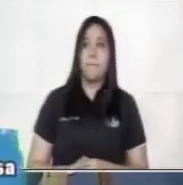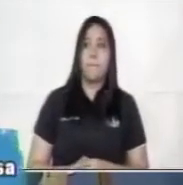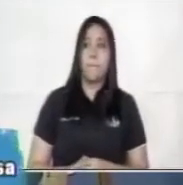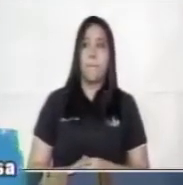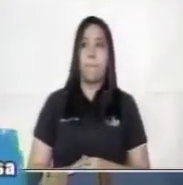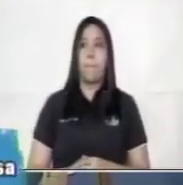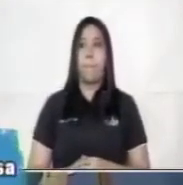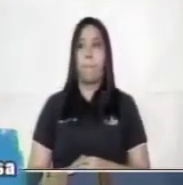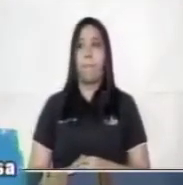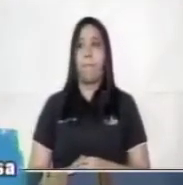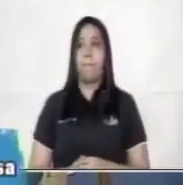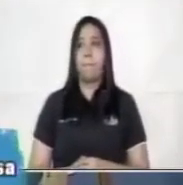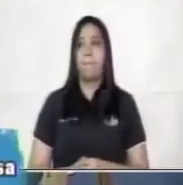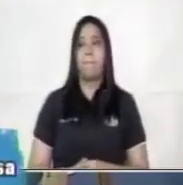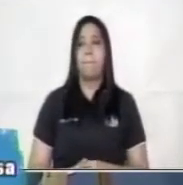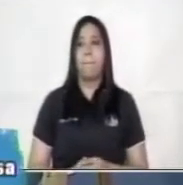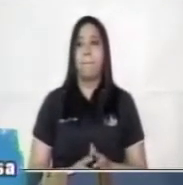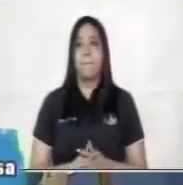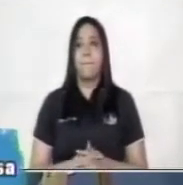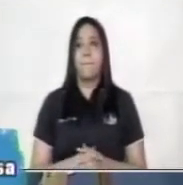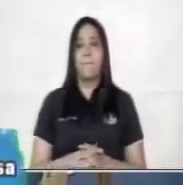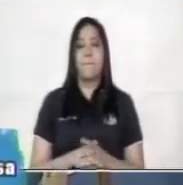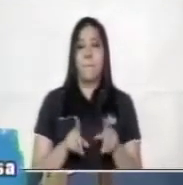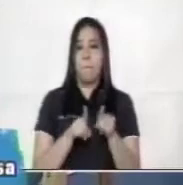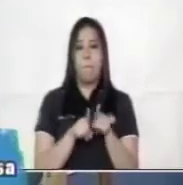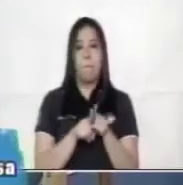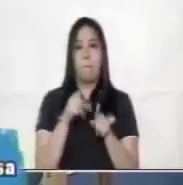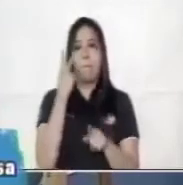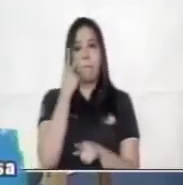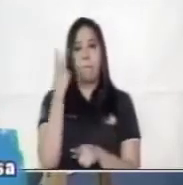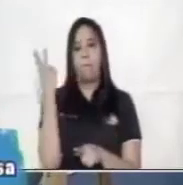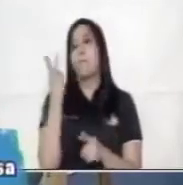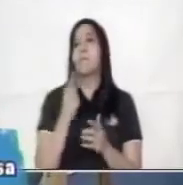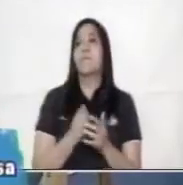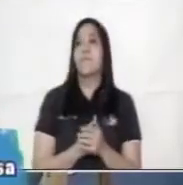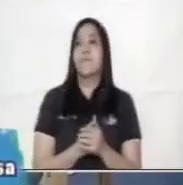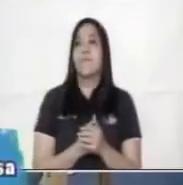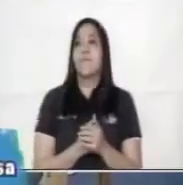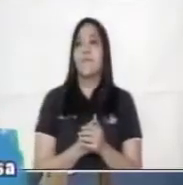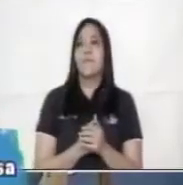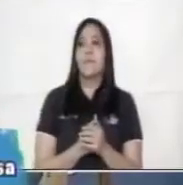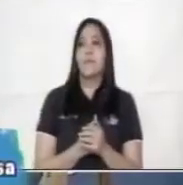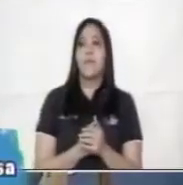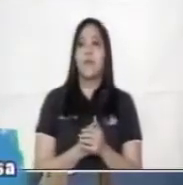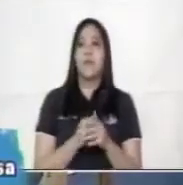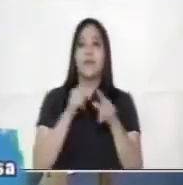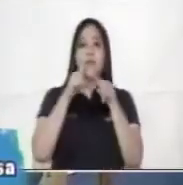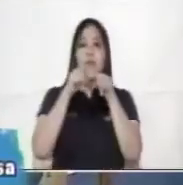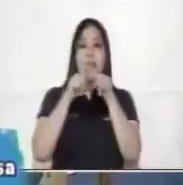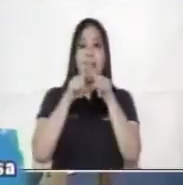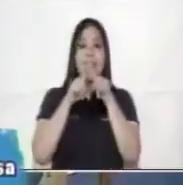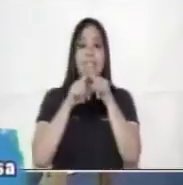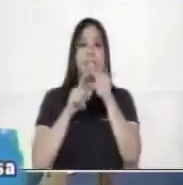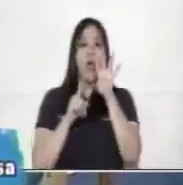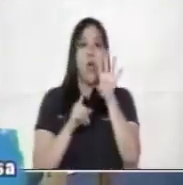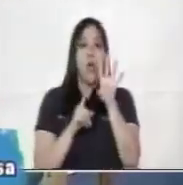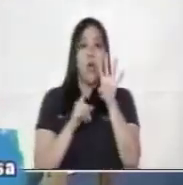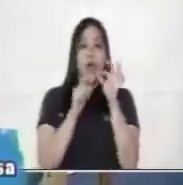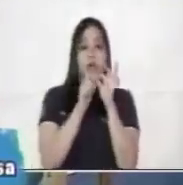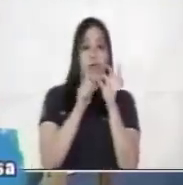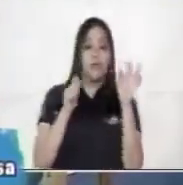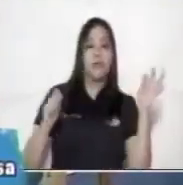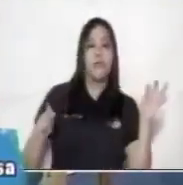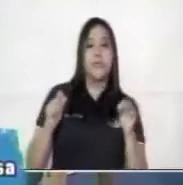Cuando X es 3, Y vale 4. Cuando X es 4, Y vale 3.